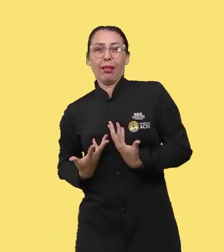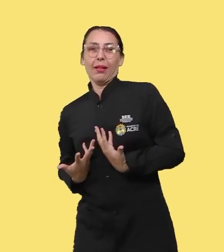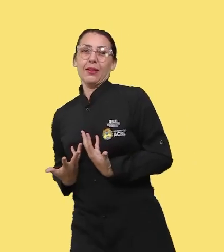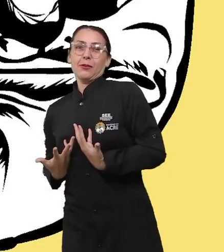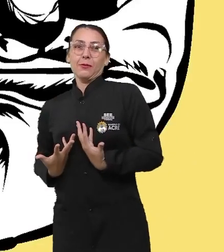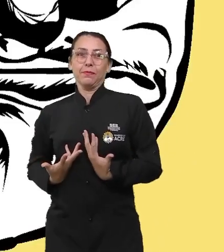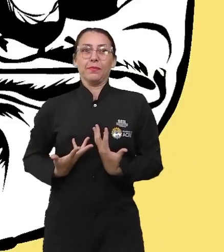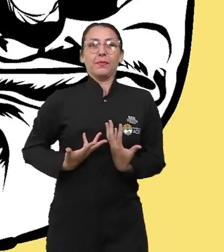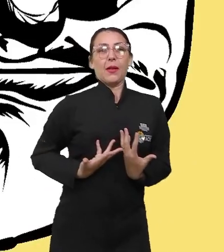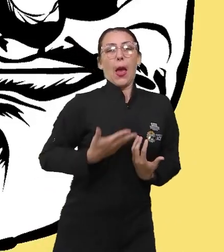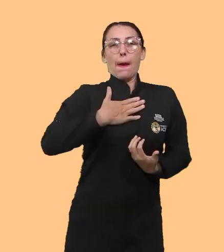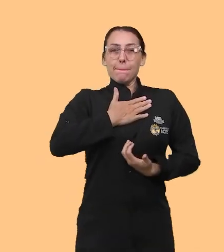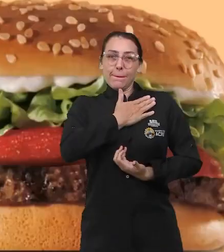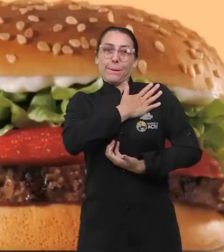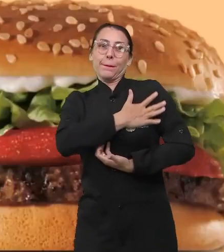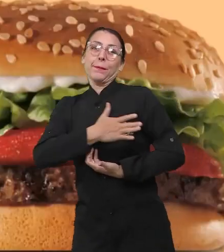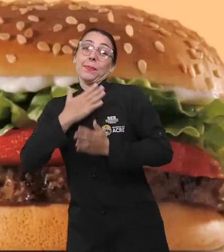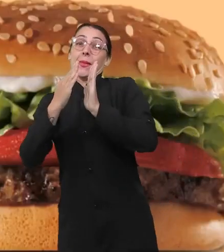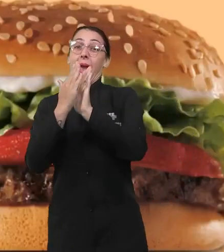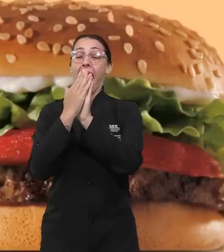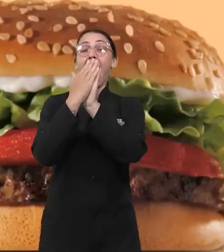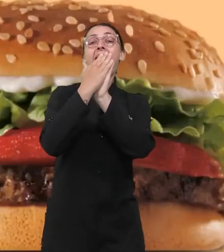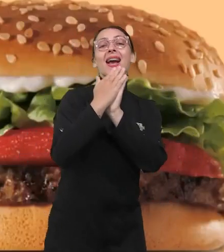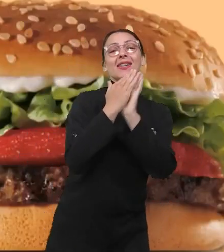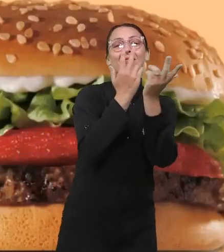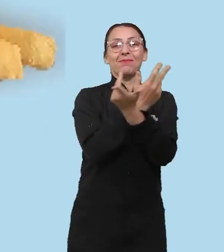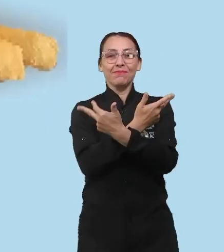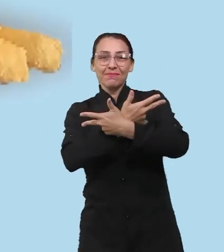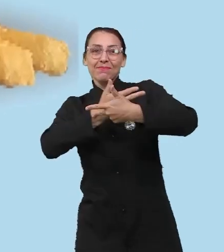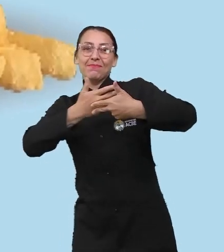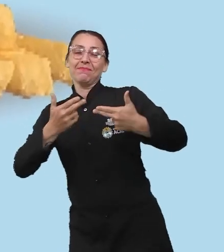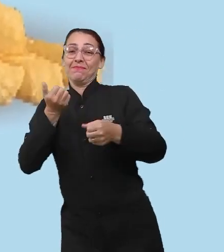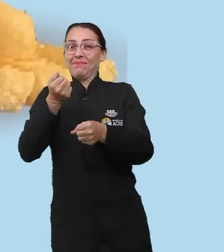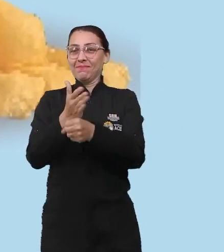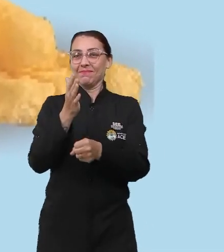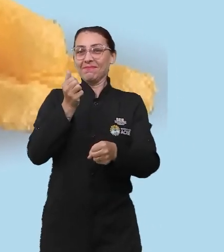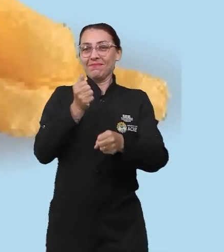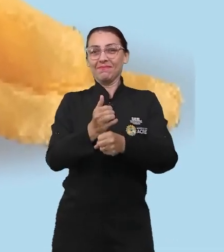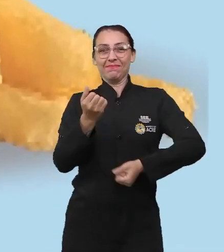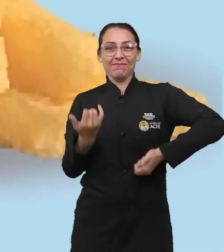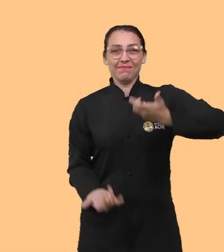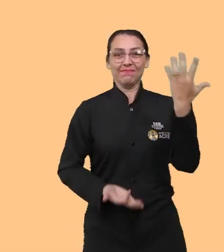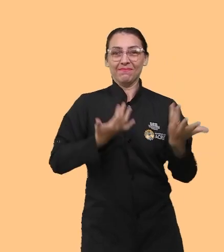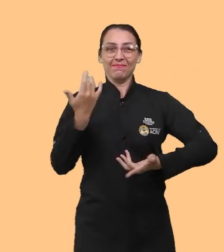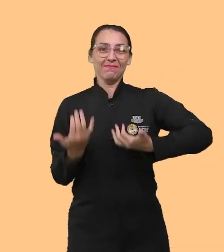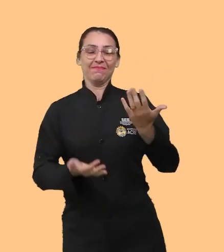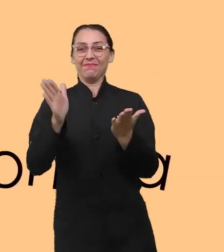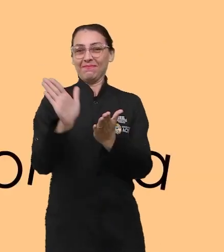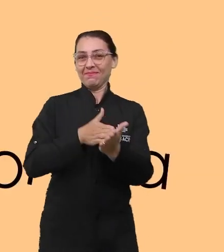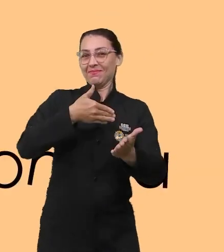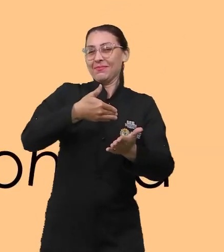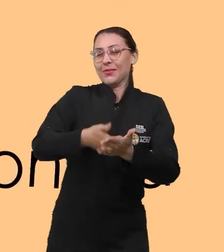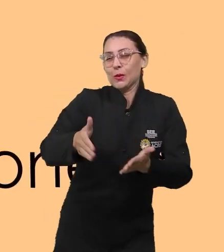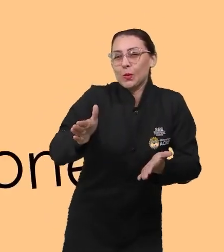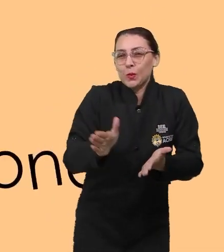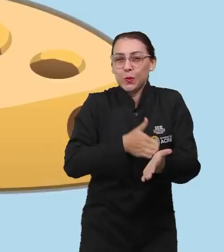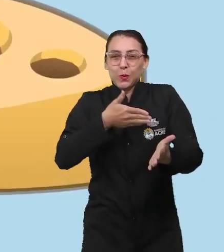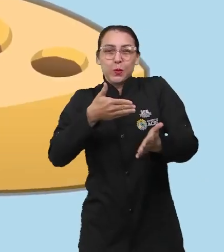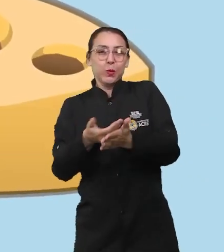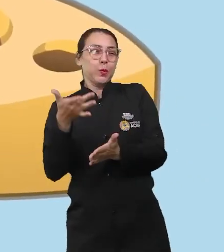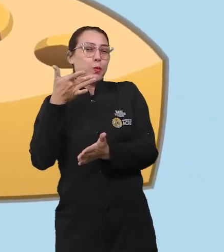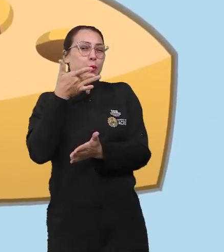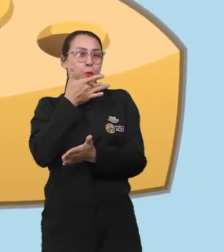cansado. A mí me gustan las hamburguesas con papas fritas, con